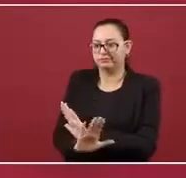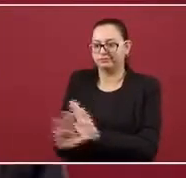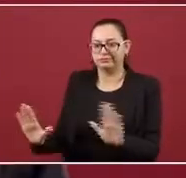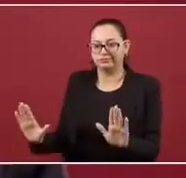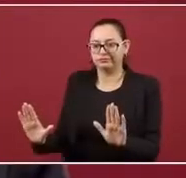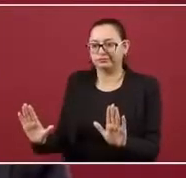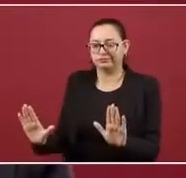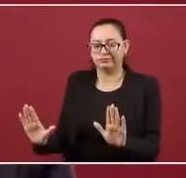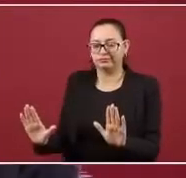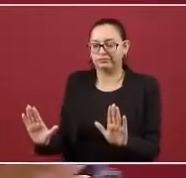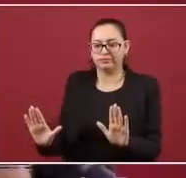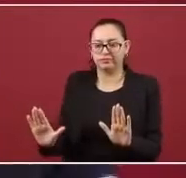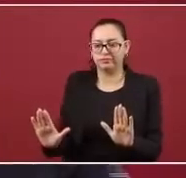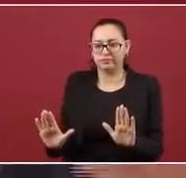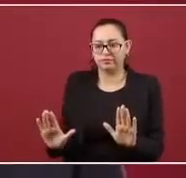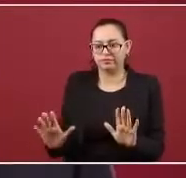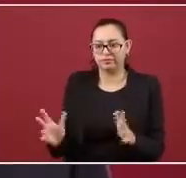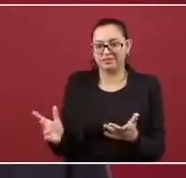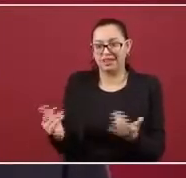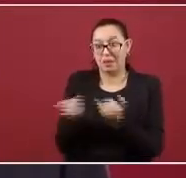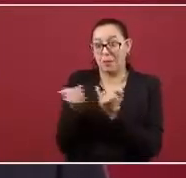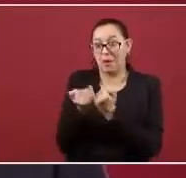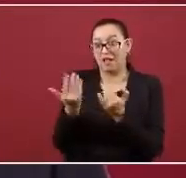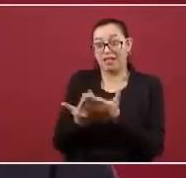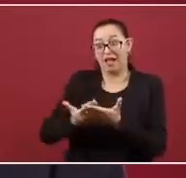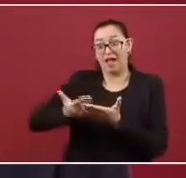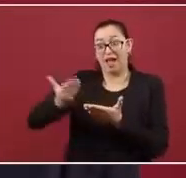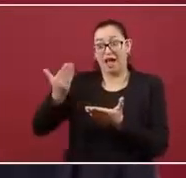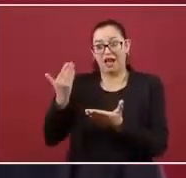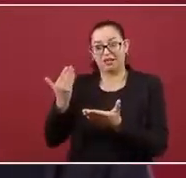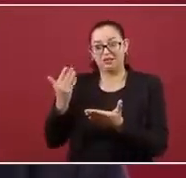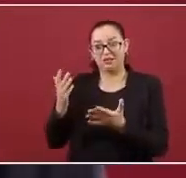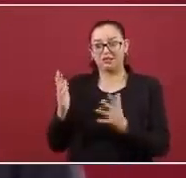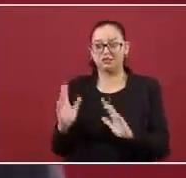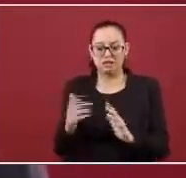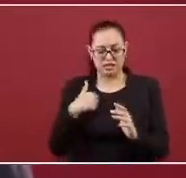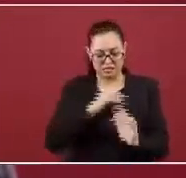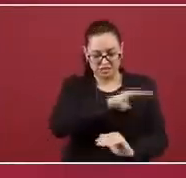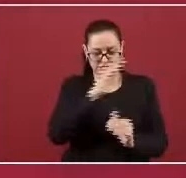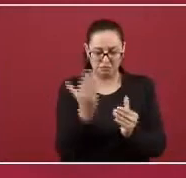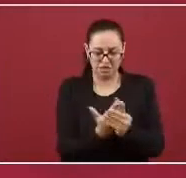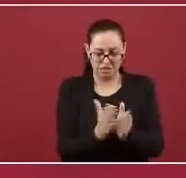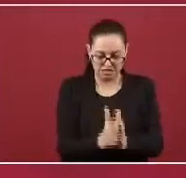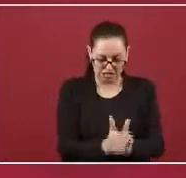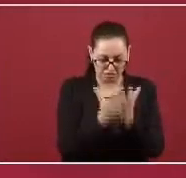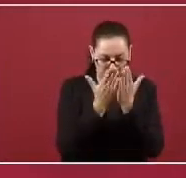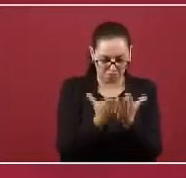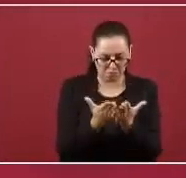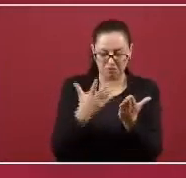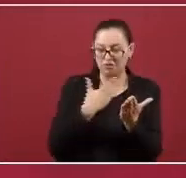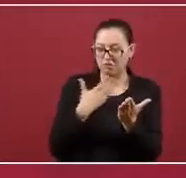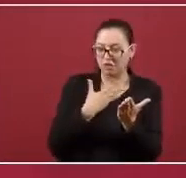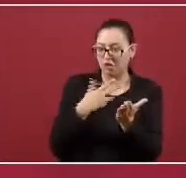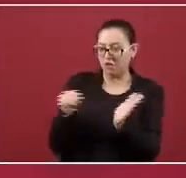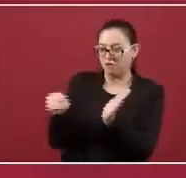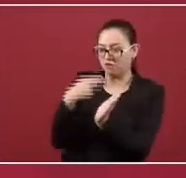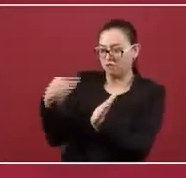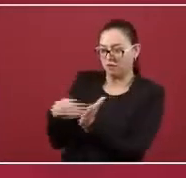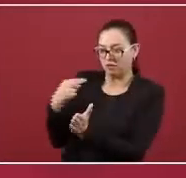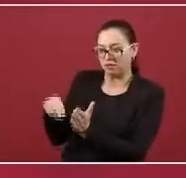porque era como antes. A ver, aquí tengo tu expediente y fírmale.